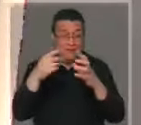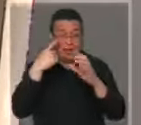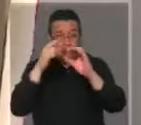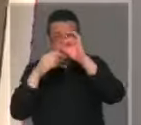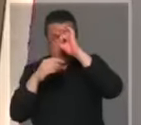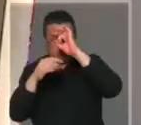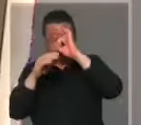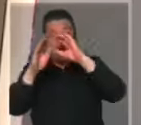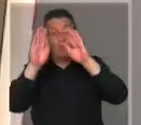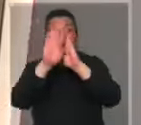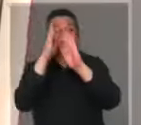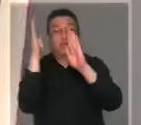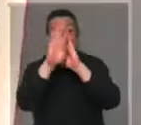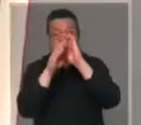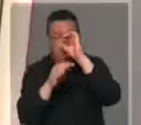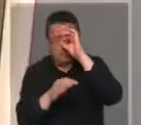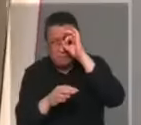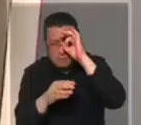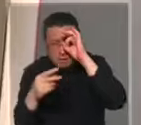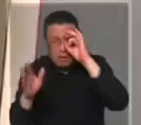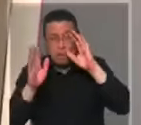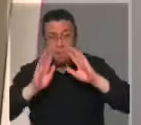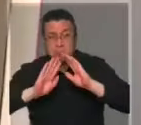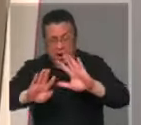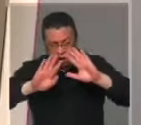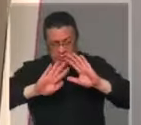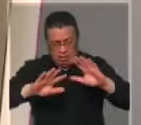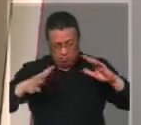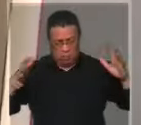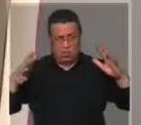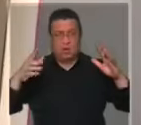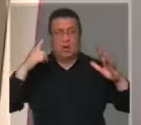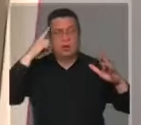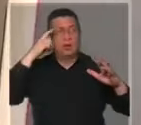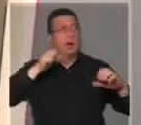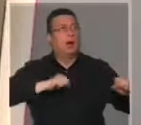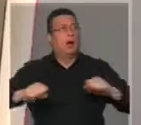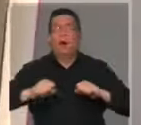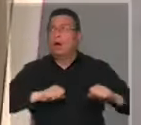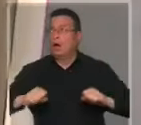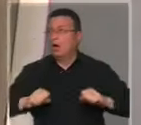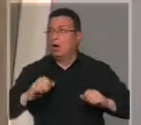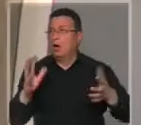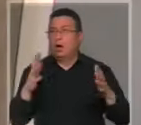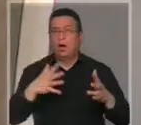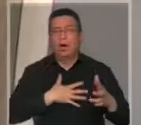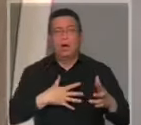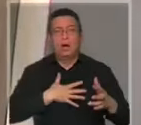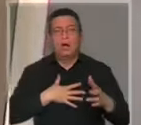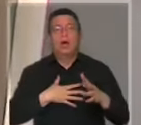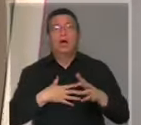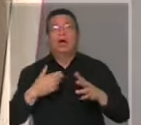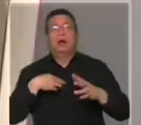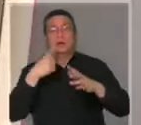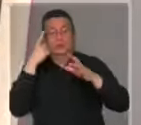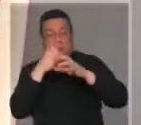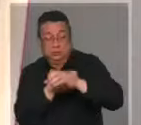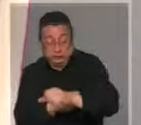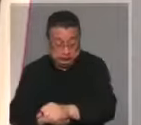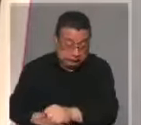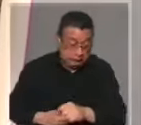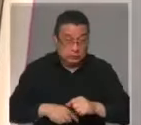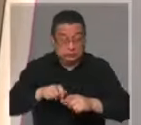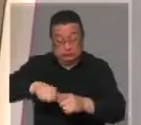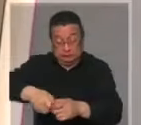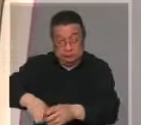sentirlo. ¡Pah! ¡Golpe aquí! Y digo yo, esto es terremoto, Dios mío. Abrir la puerta para ponerte en el dintel. Y voy a tratar